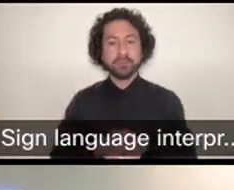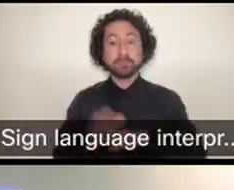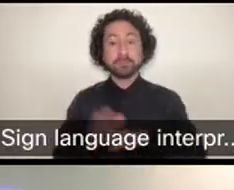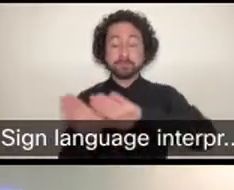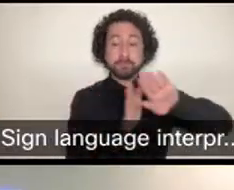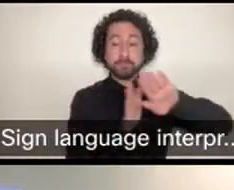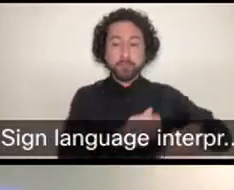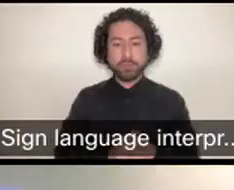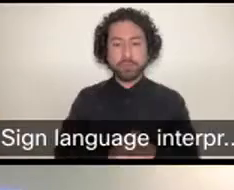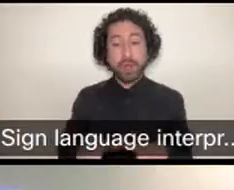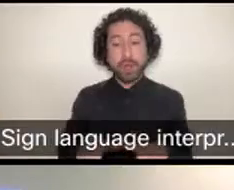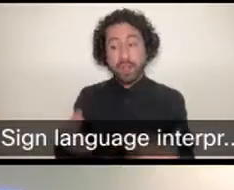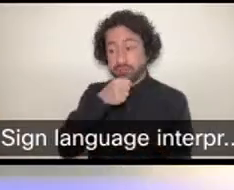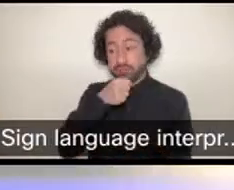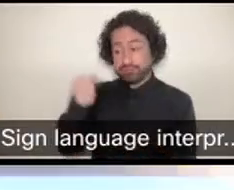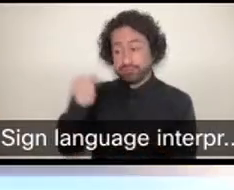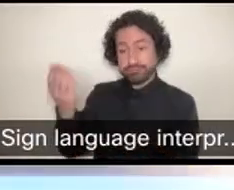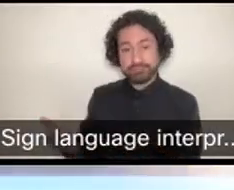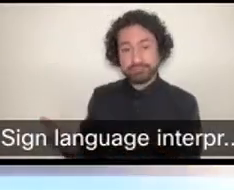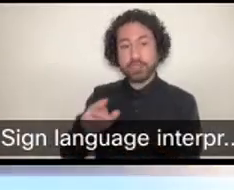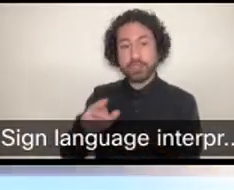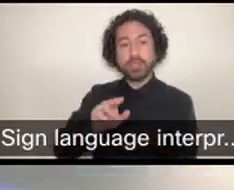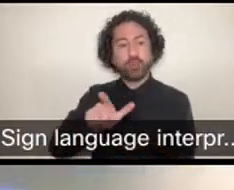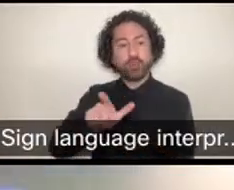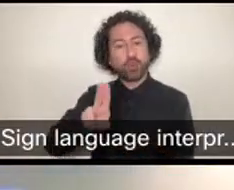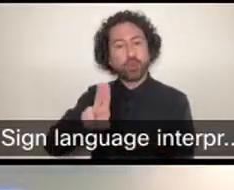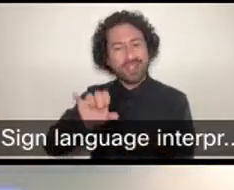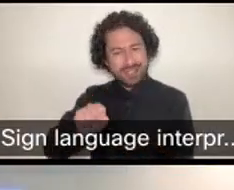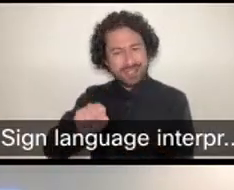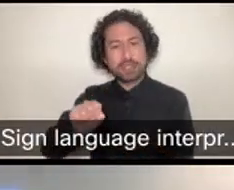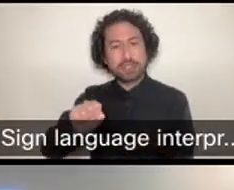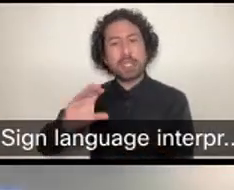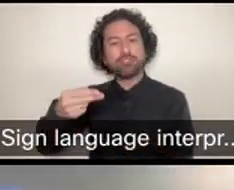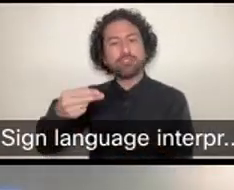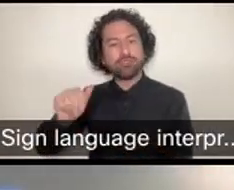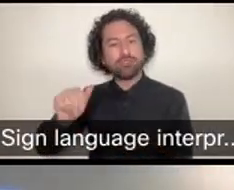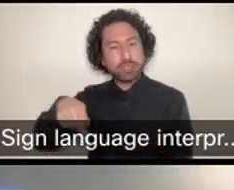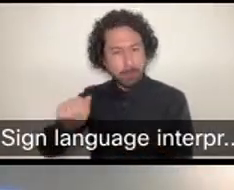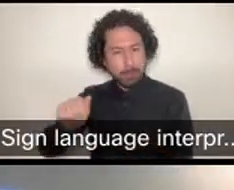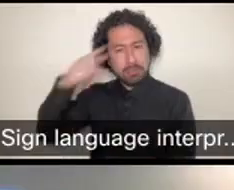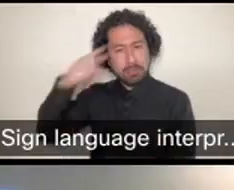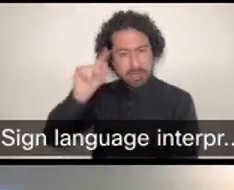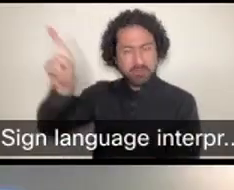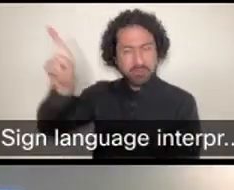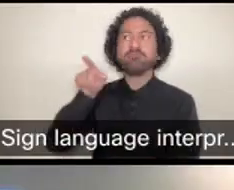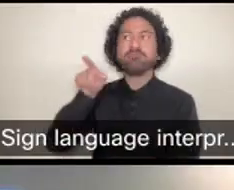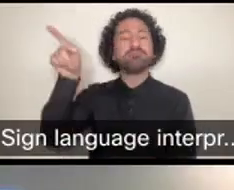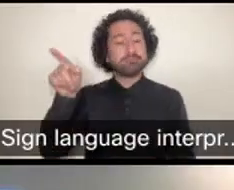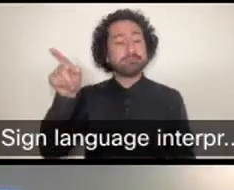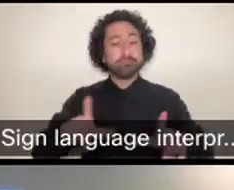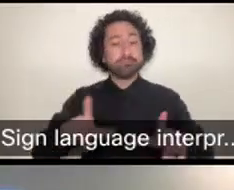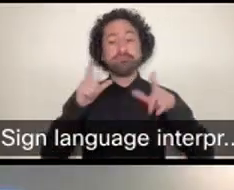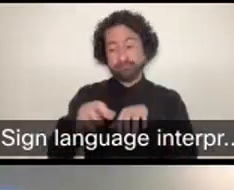continuación, le doy la palabra a Luis Raúl Chapa, quien nos acompaña desde México. Él es titular de la División de